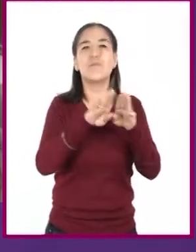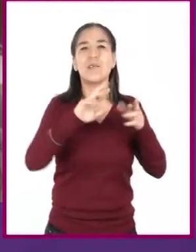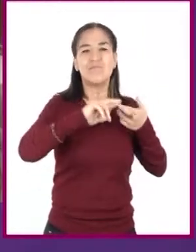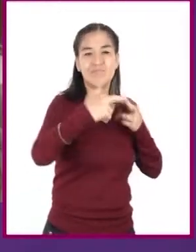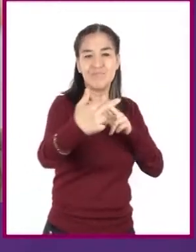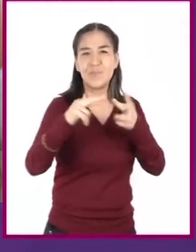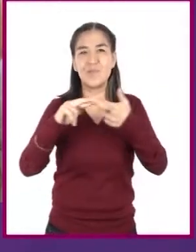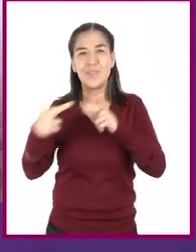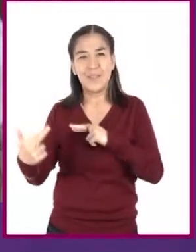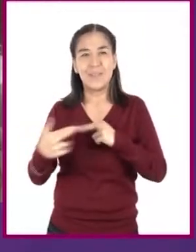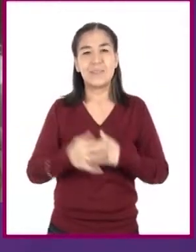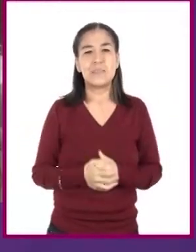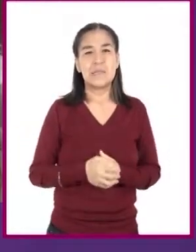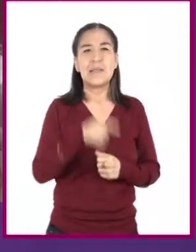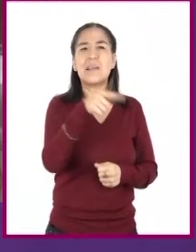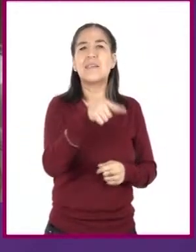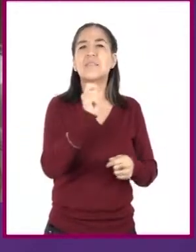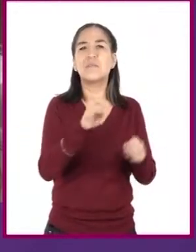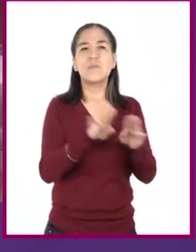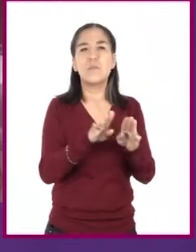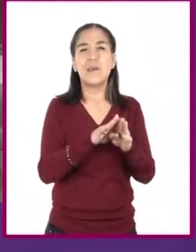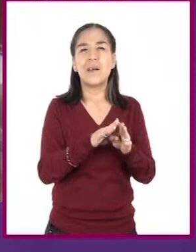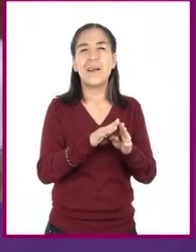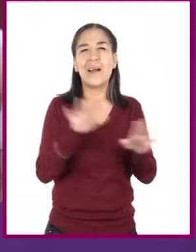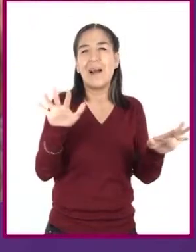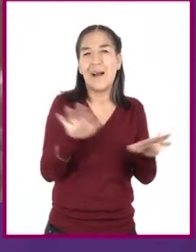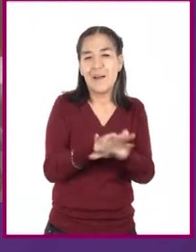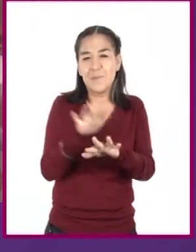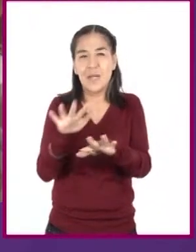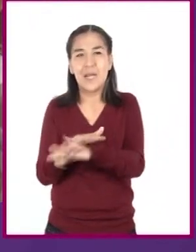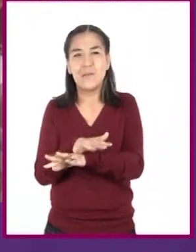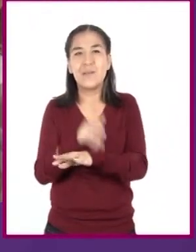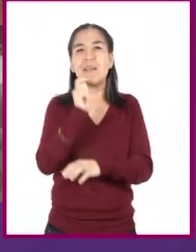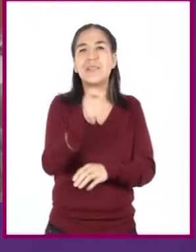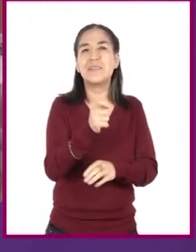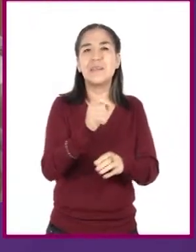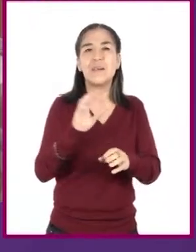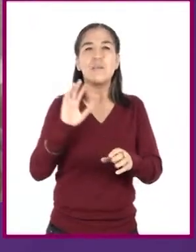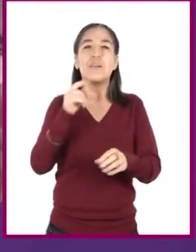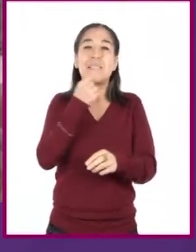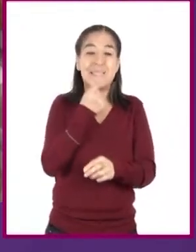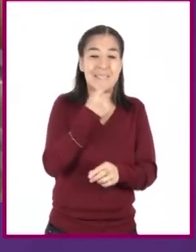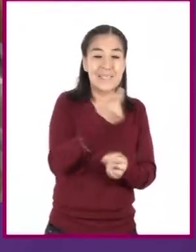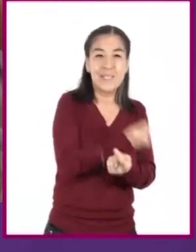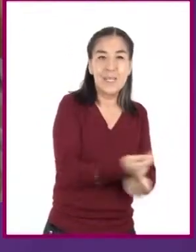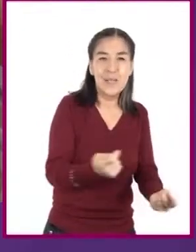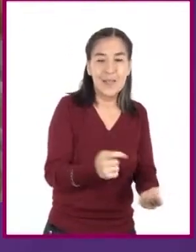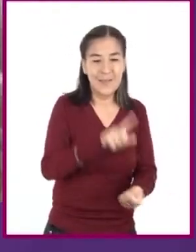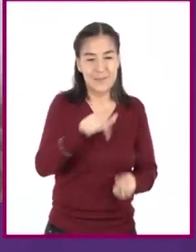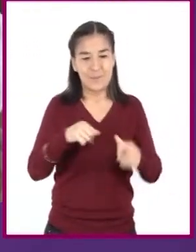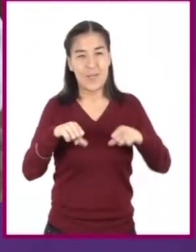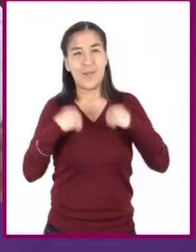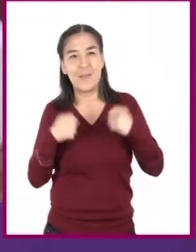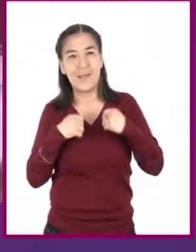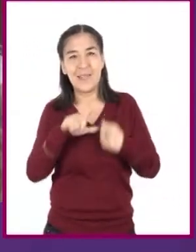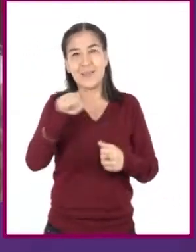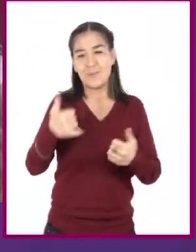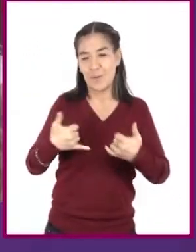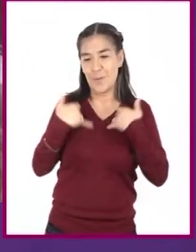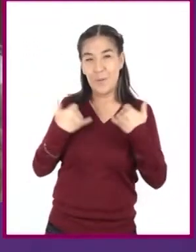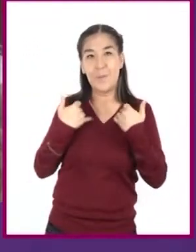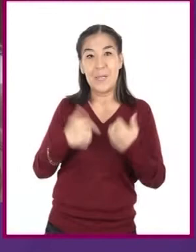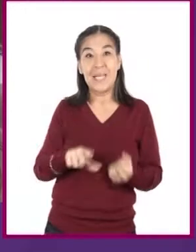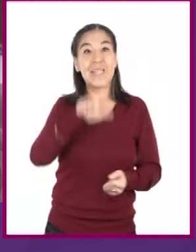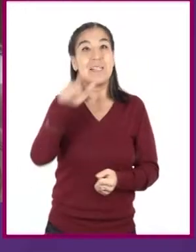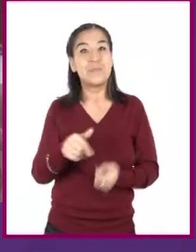Este momento no es un periodo de tránsito, que nosotros venimos de niños y somos adolescentes y somos jóvenes y en